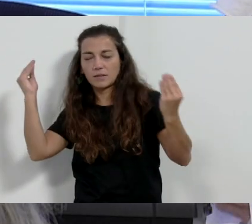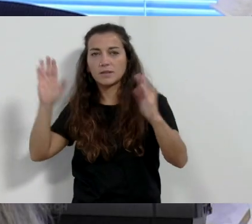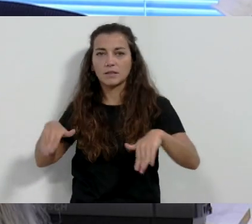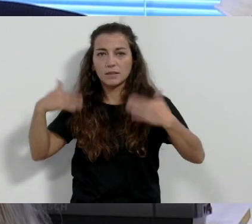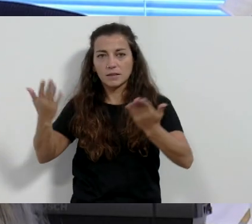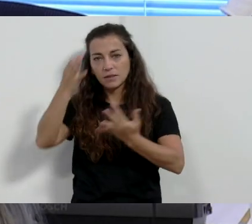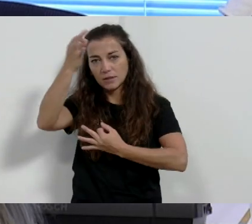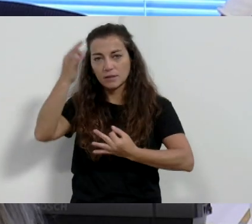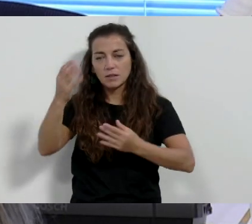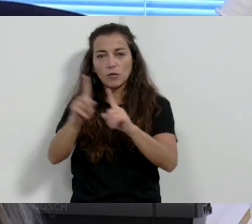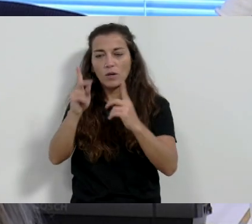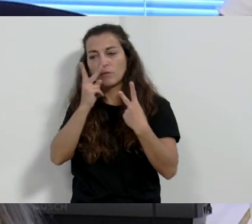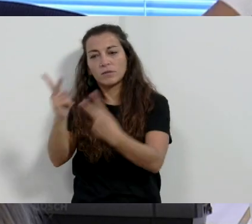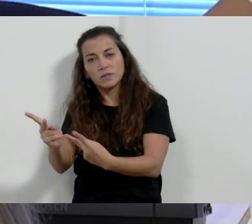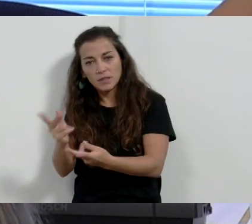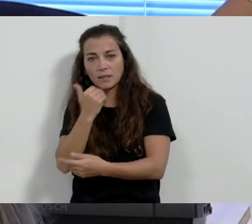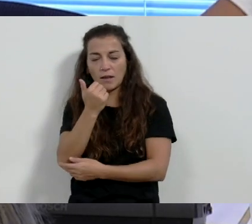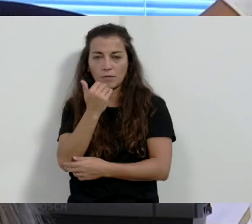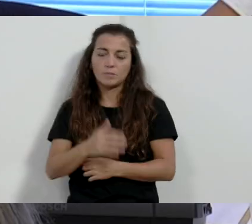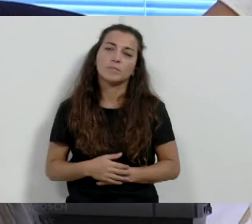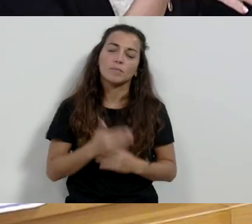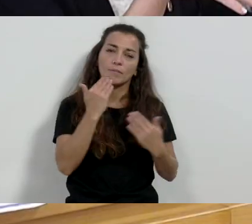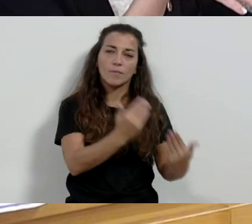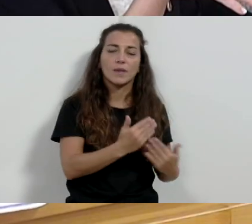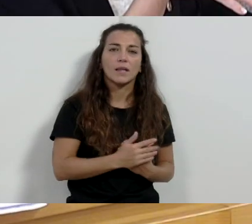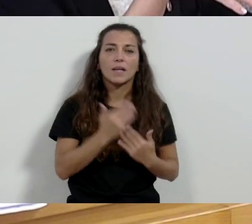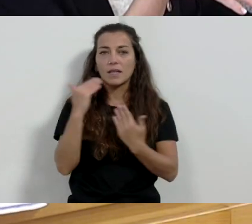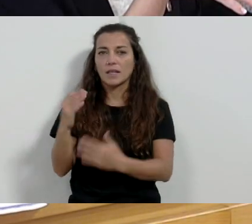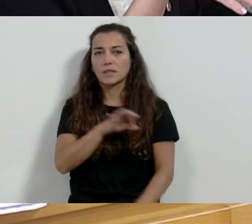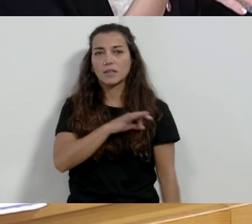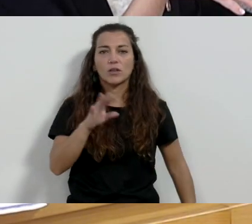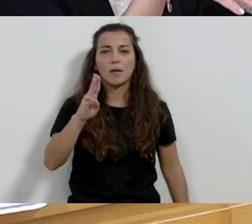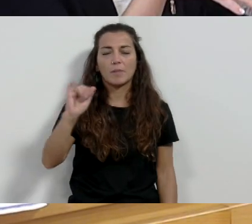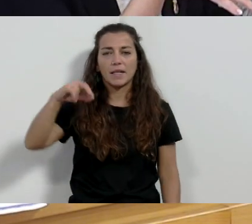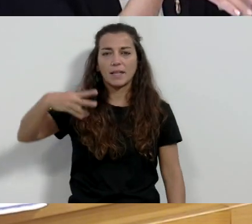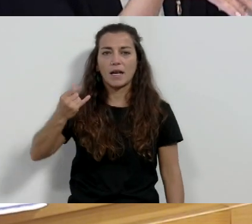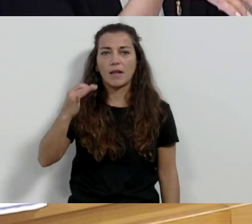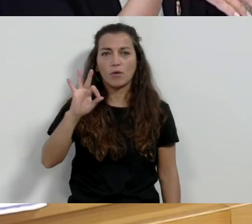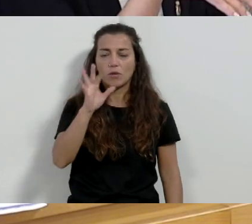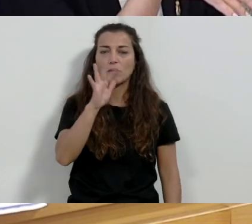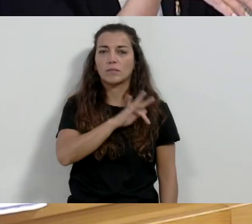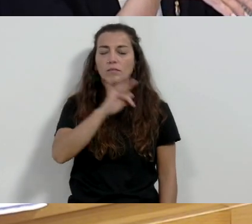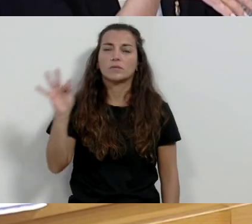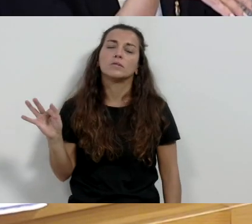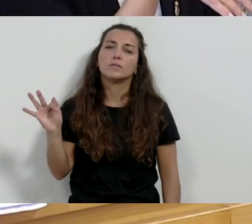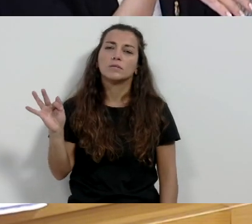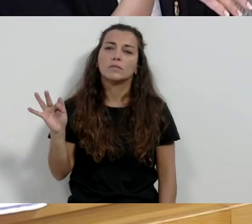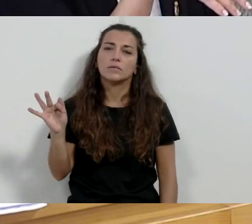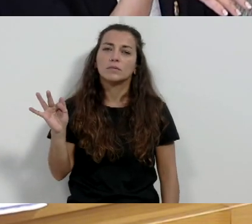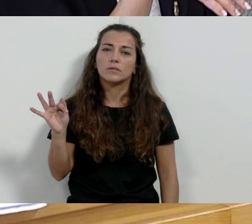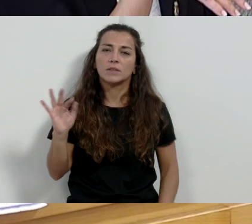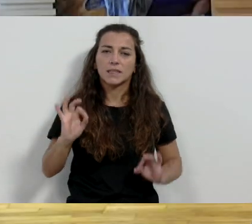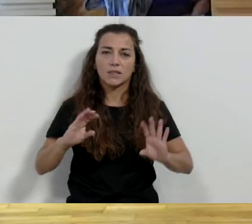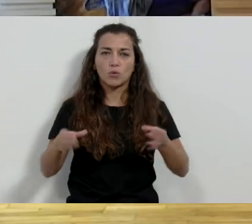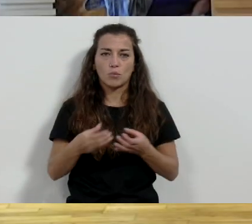su visita. Gracias. Gracias, señora Peinado. Tiene la palabra en la segunda. Pues pasamos al Grupo Municipal del